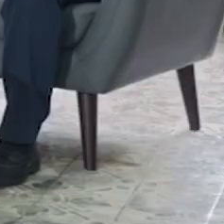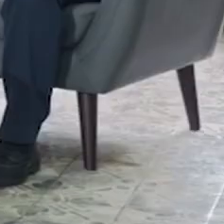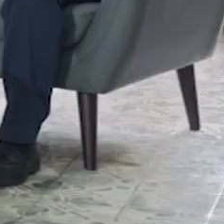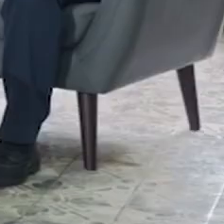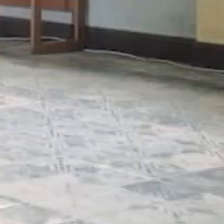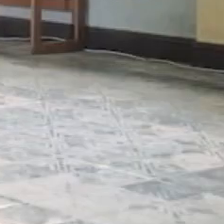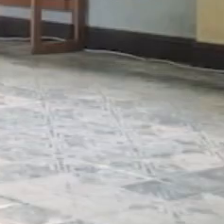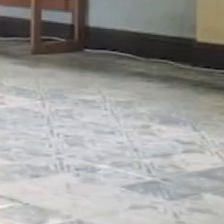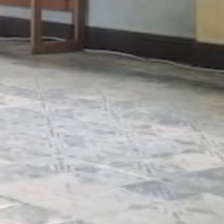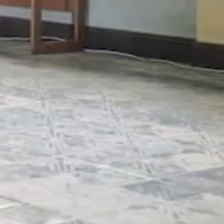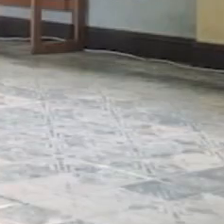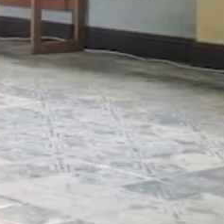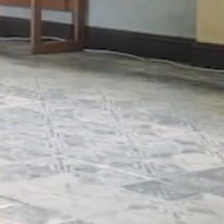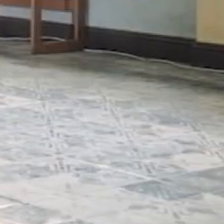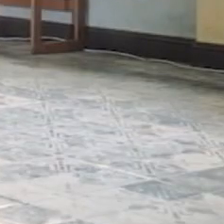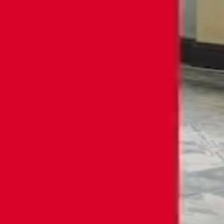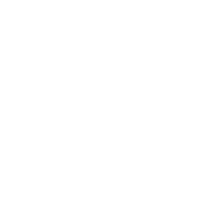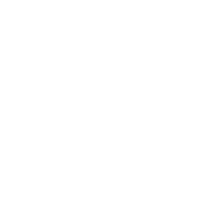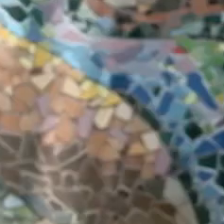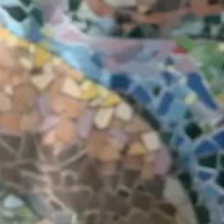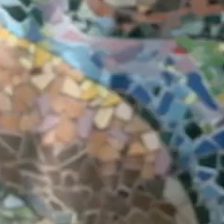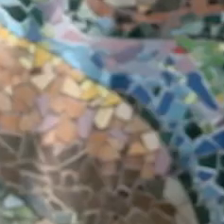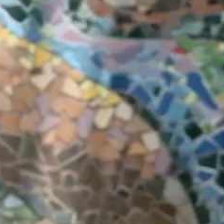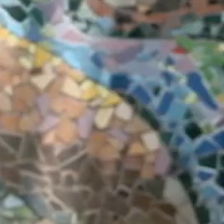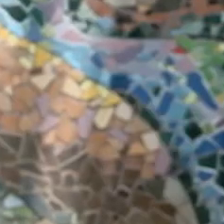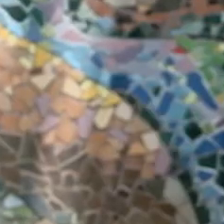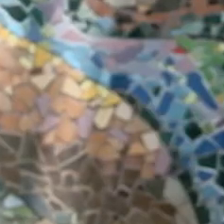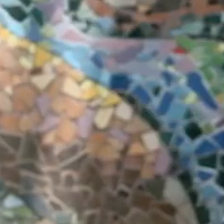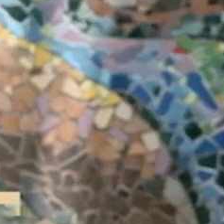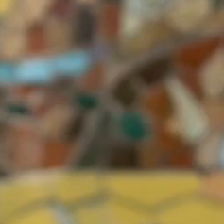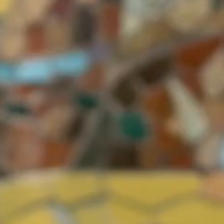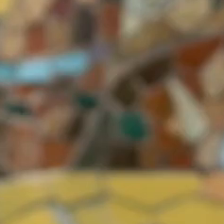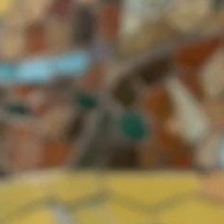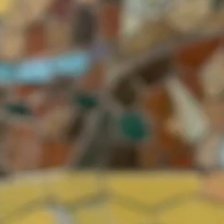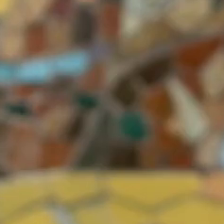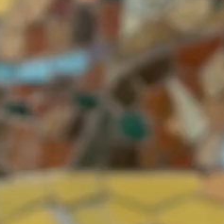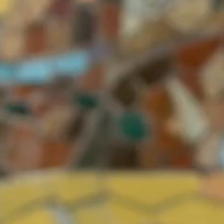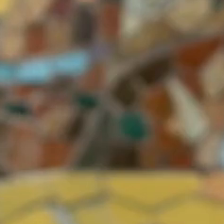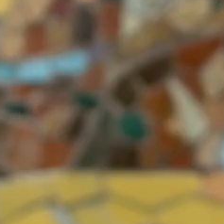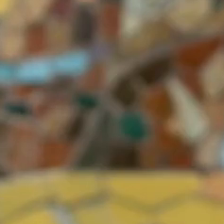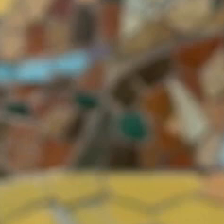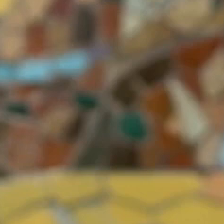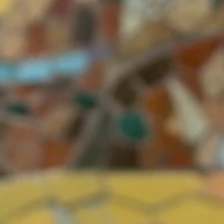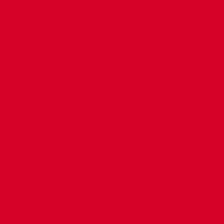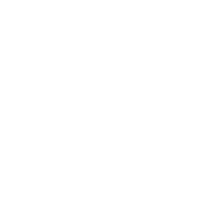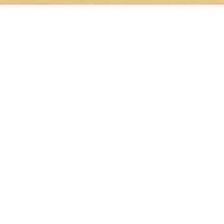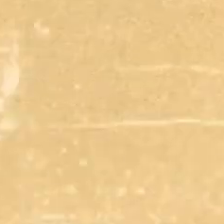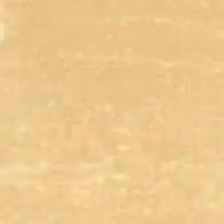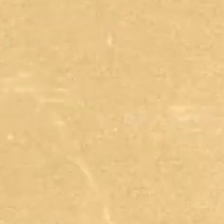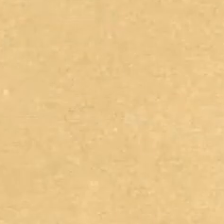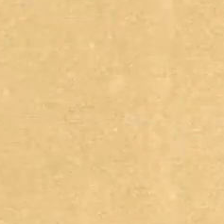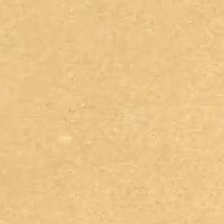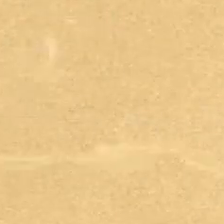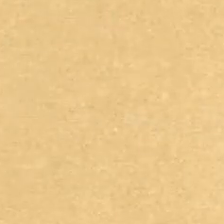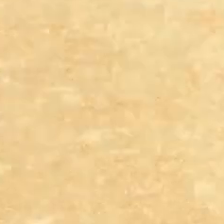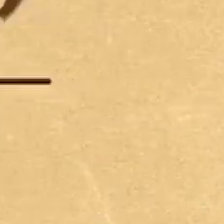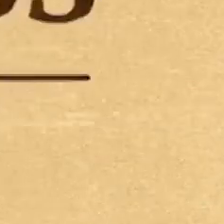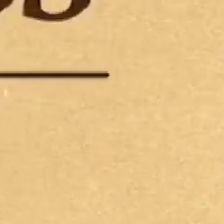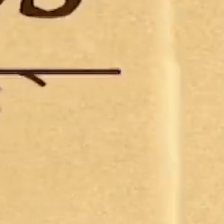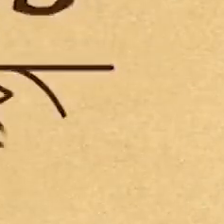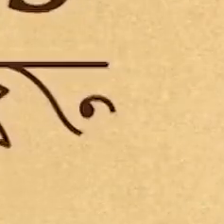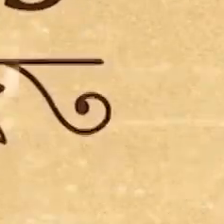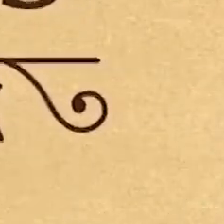temáticos los hitos que dan sentido a la celebración del bicentenario de la independencia de Costa Rica. Eso